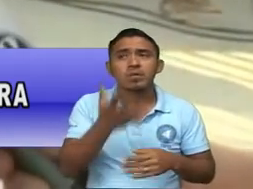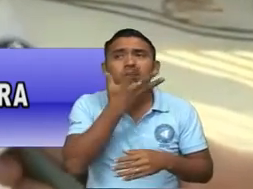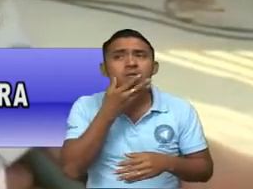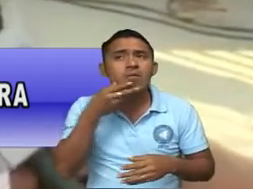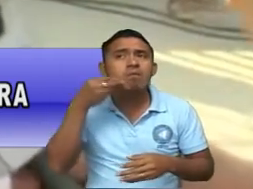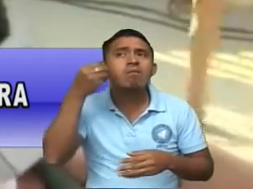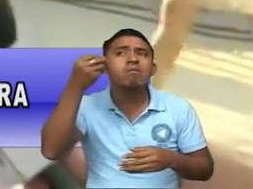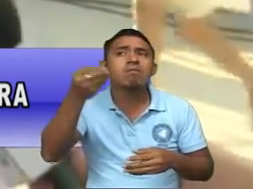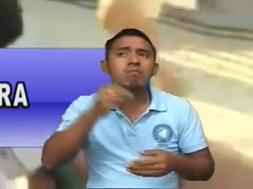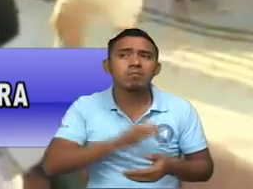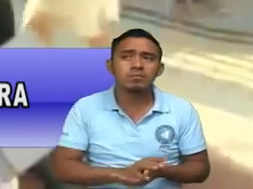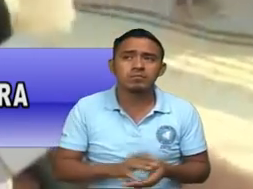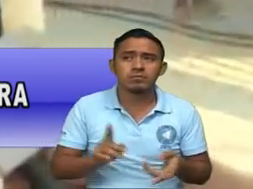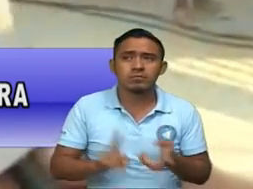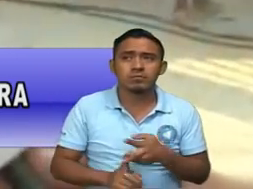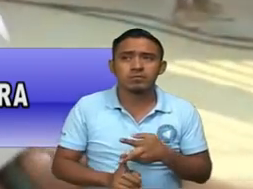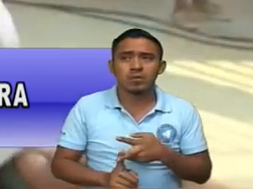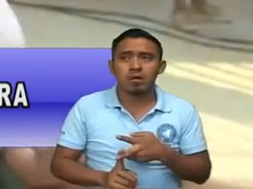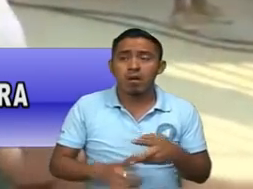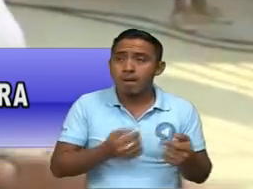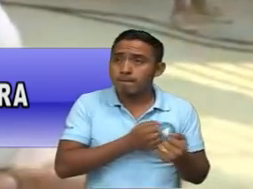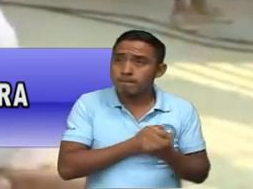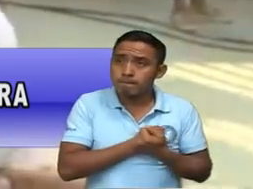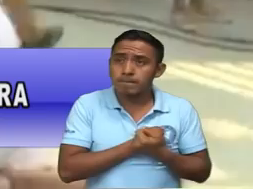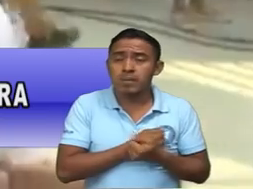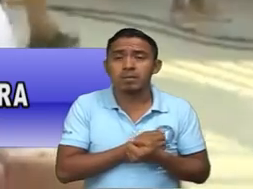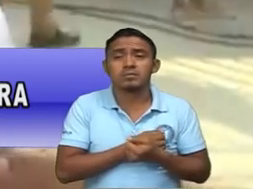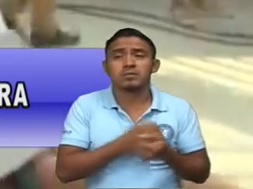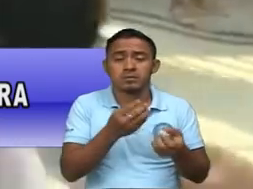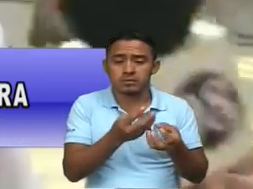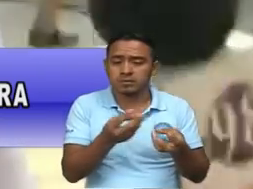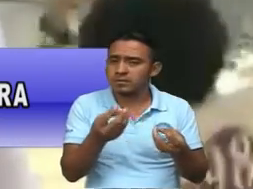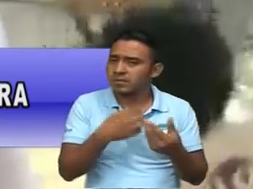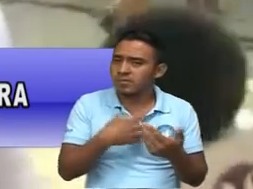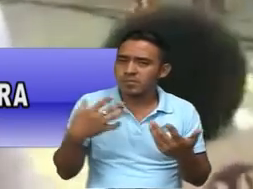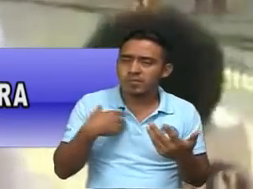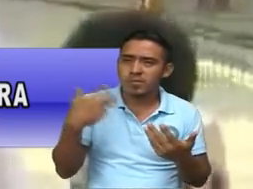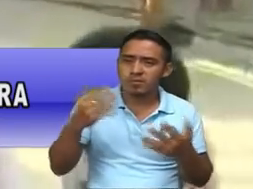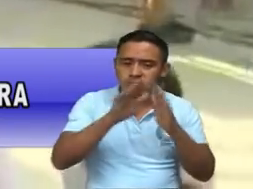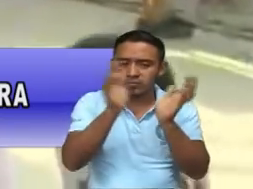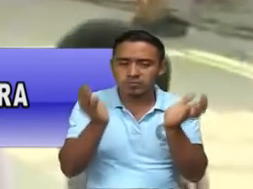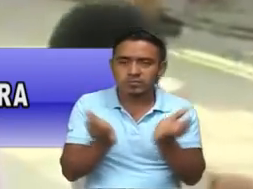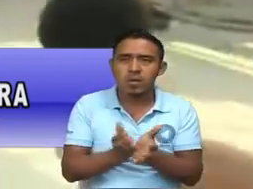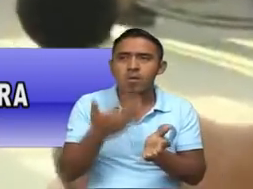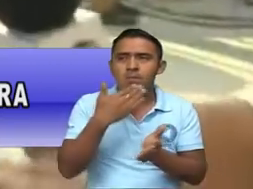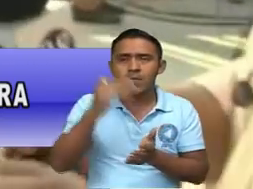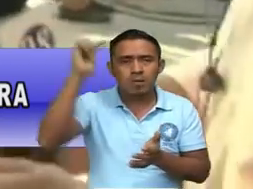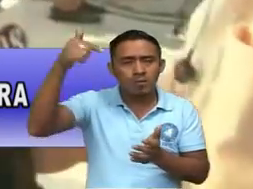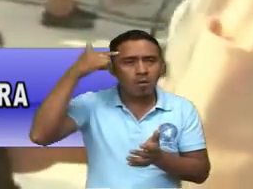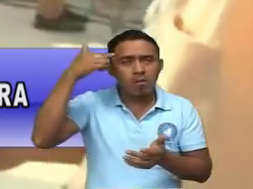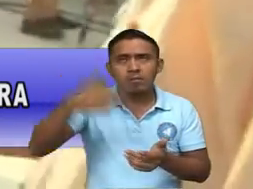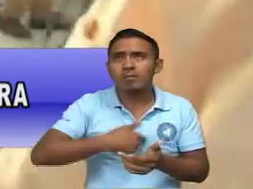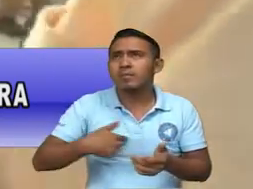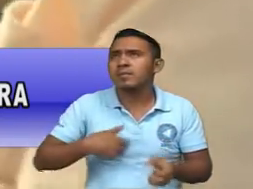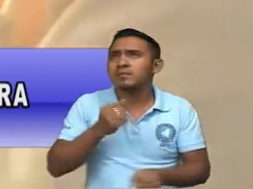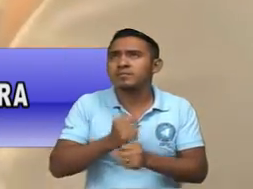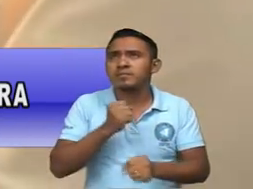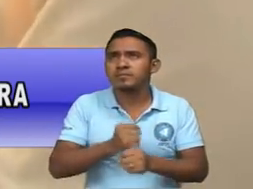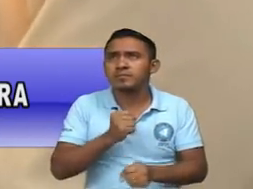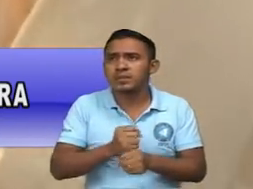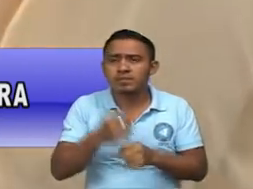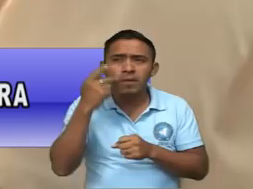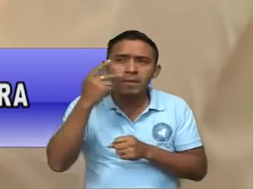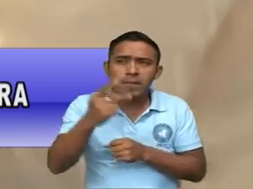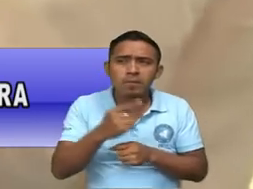un borde de alegría, un borde de amor a la madre tierra. El buen gobierno sandinista, ¿cómo está trabajando? Vemos que se